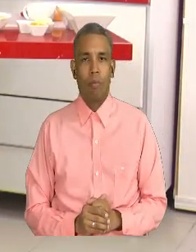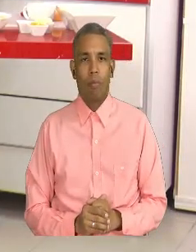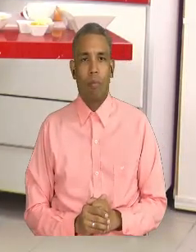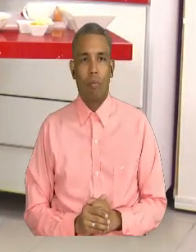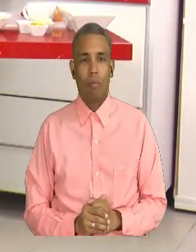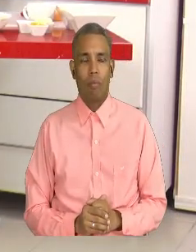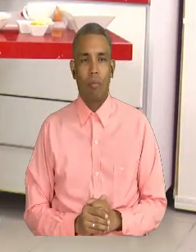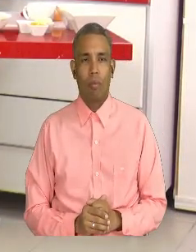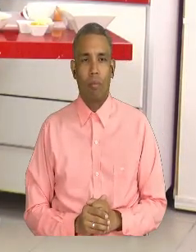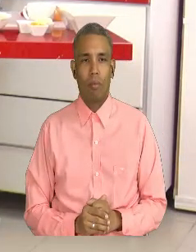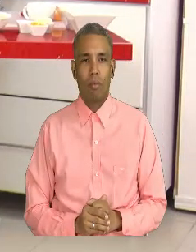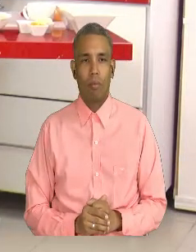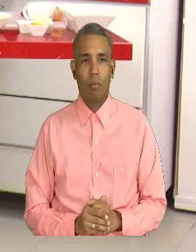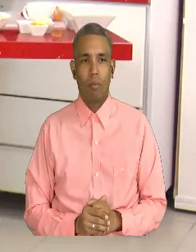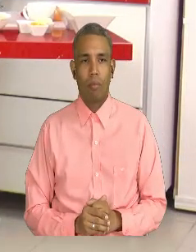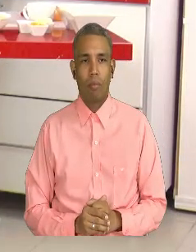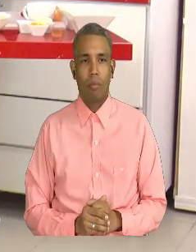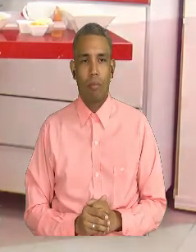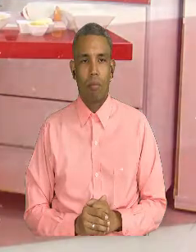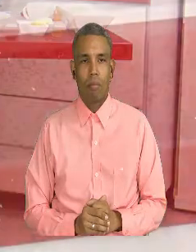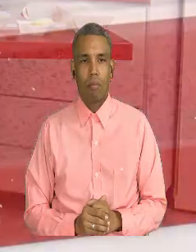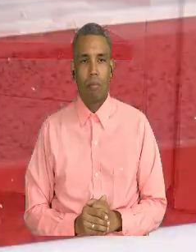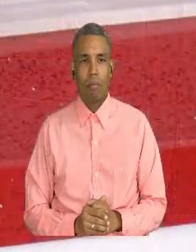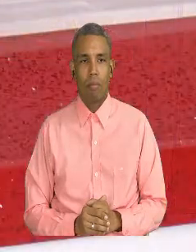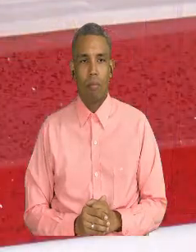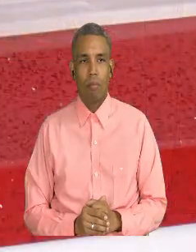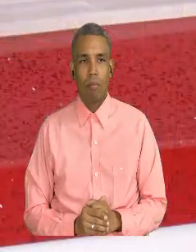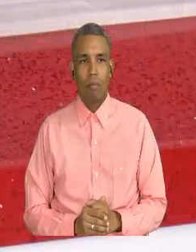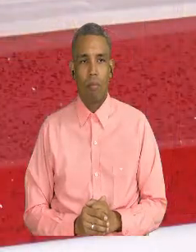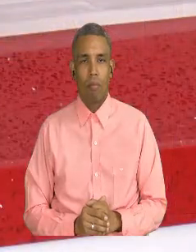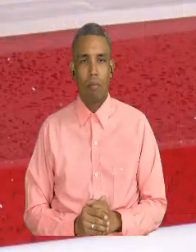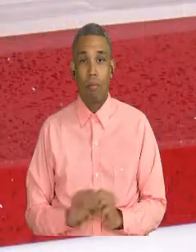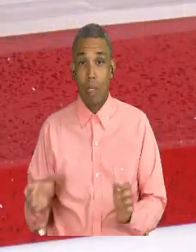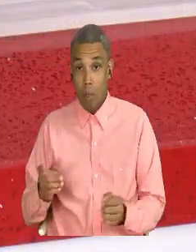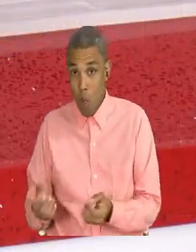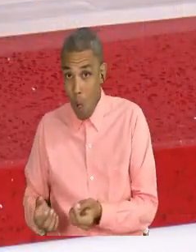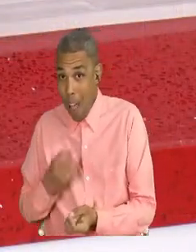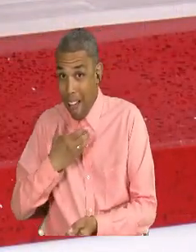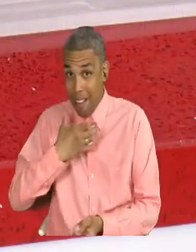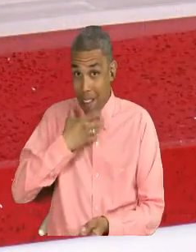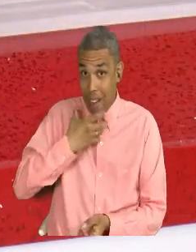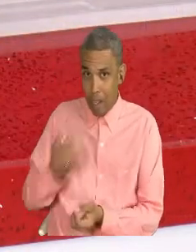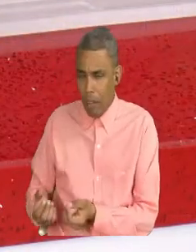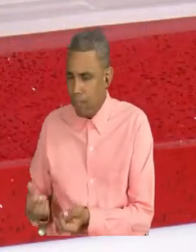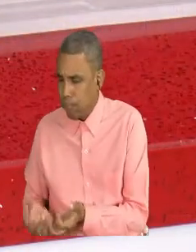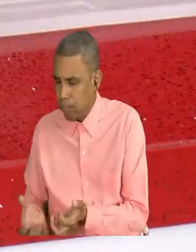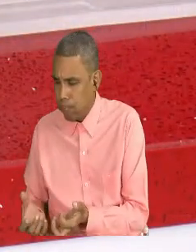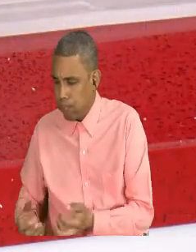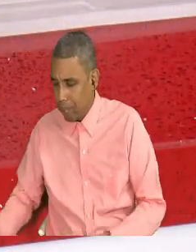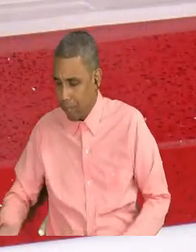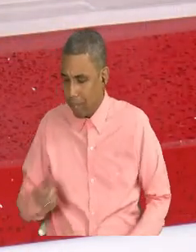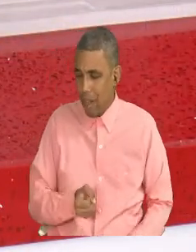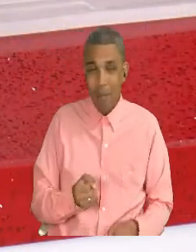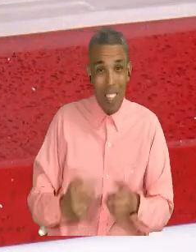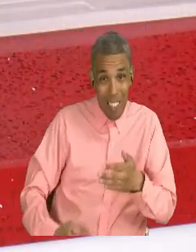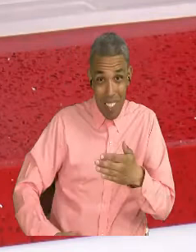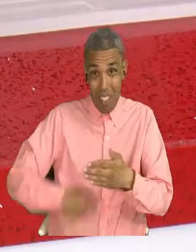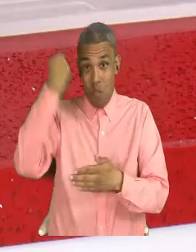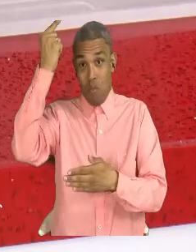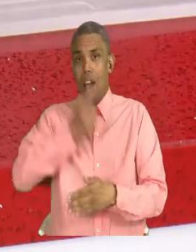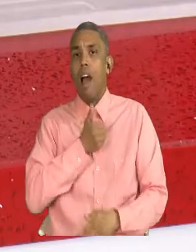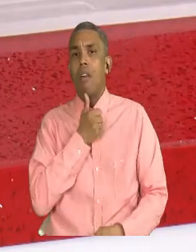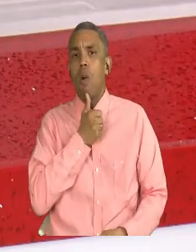acá al fregadero para que haga un choque térmico. Agregamos de una vez agua. Ok, yo te colaboro con esto de aquí, de este lado.